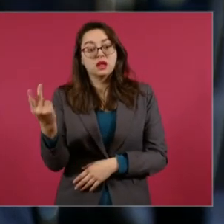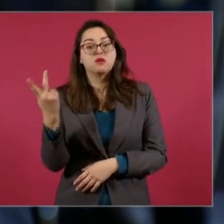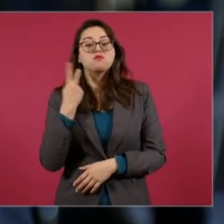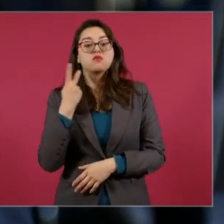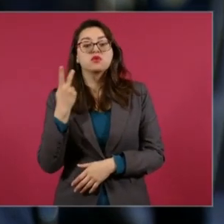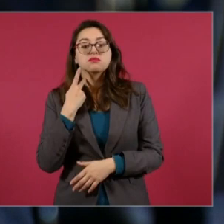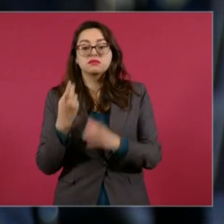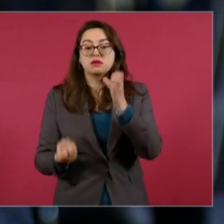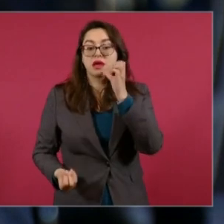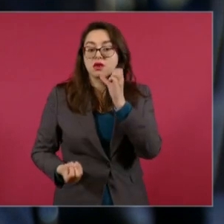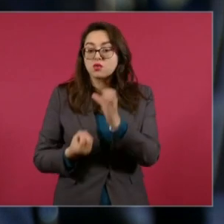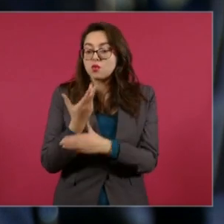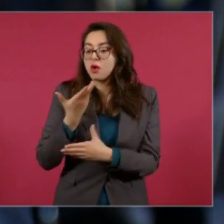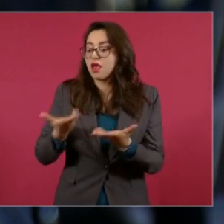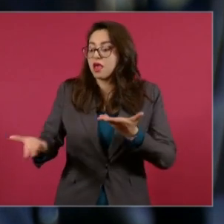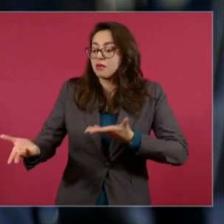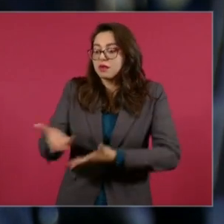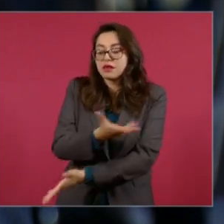vecindad.